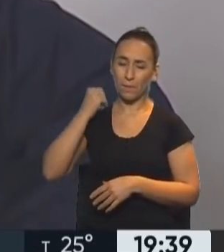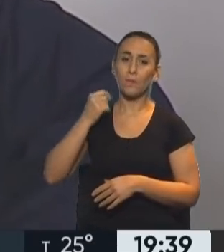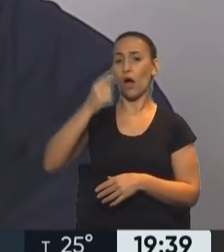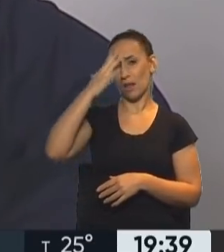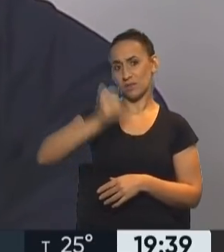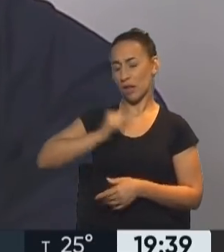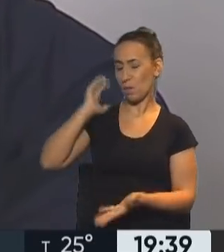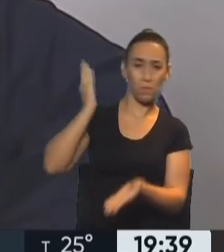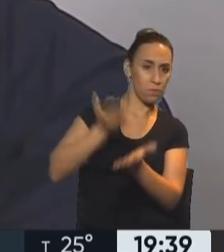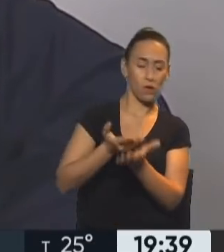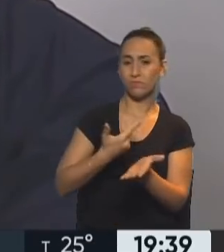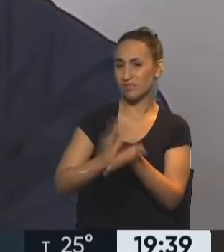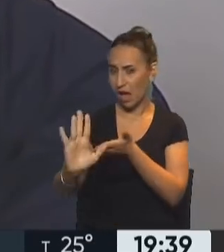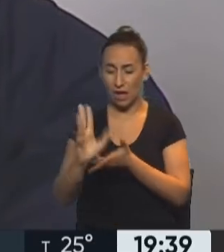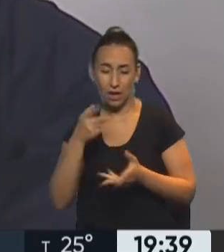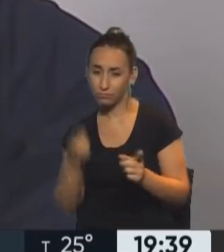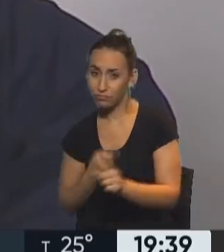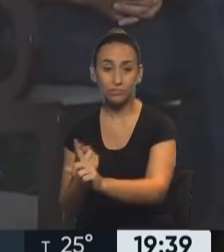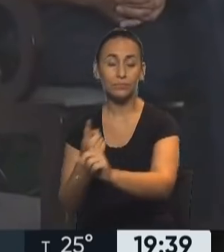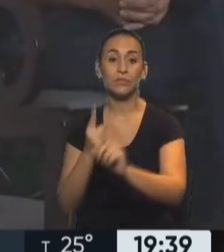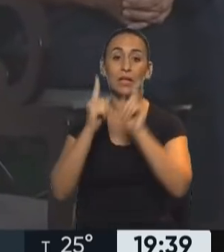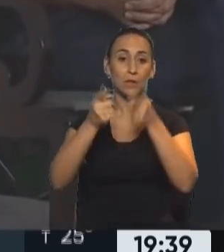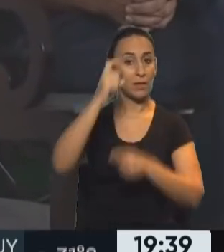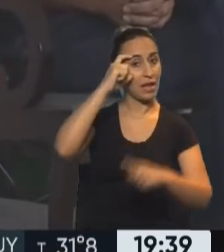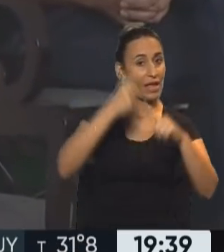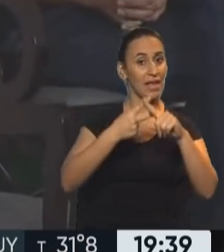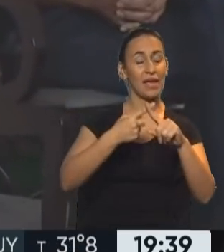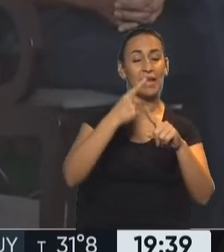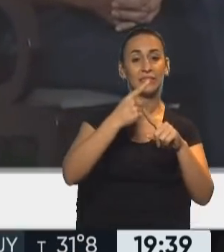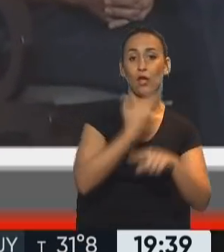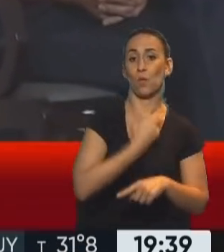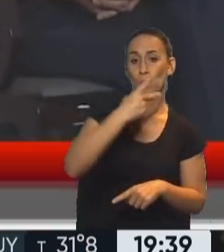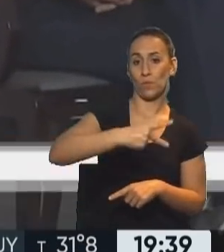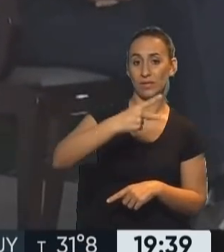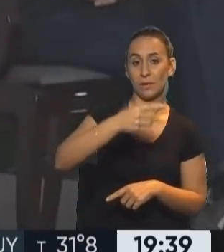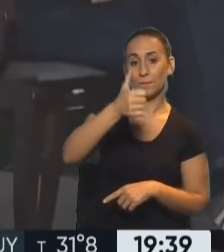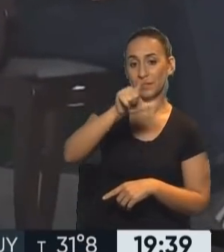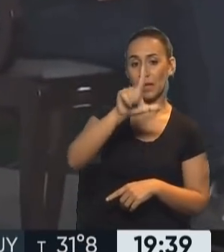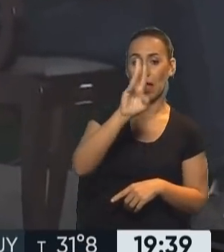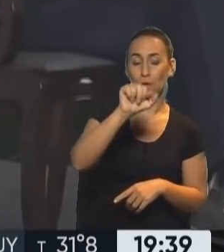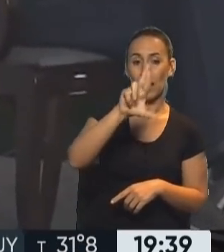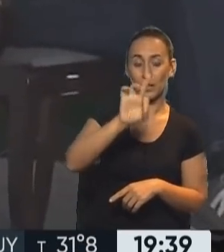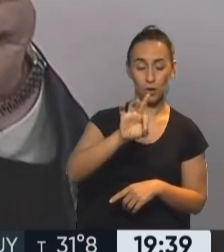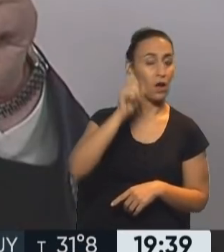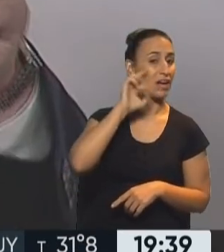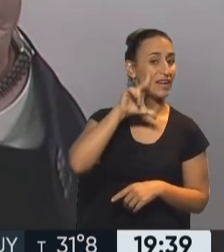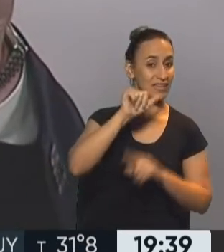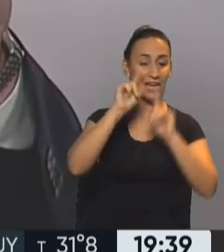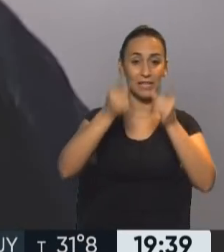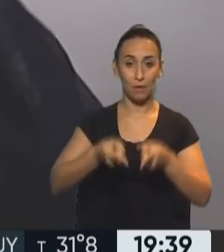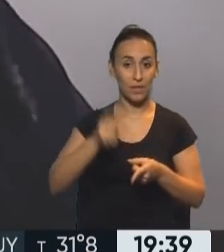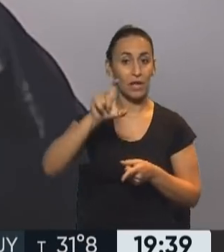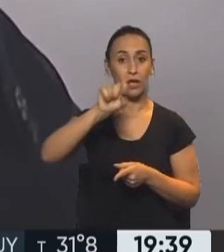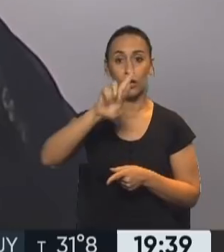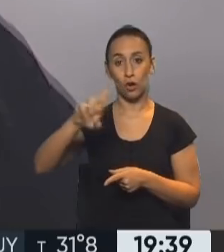veíamos a Evo Morales, también allí el ex vice de Bolivia, Álvaro García Linera, y Rafael Correa. Llegaron todos al